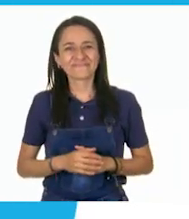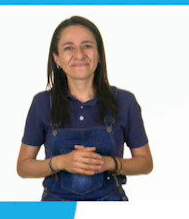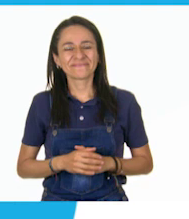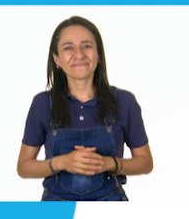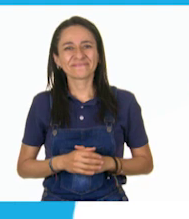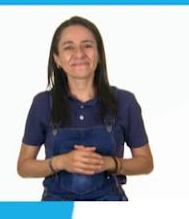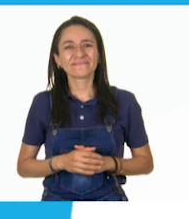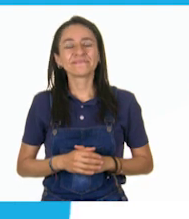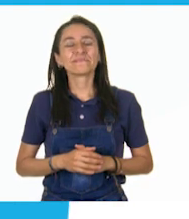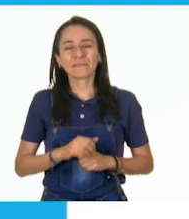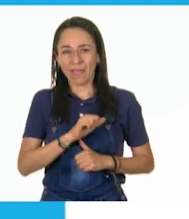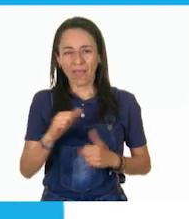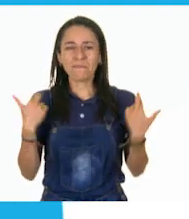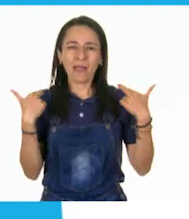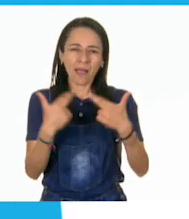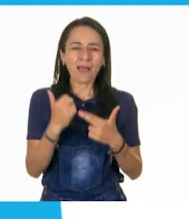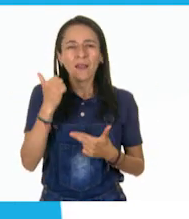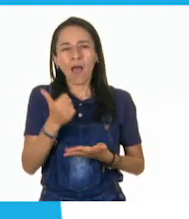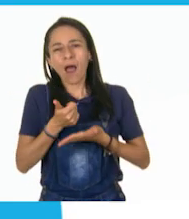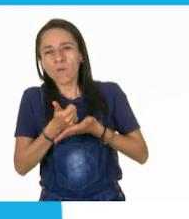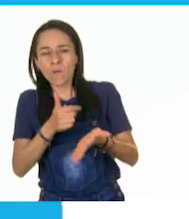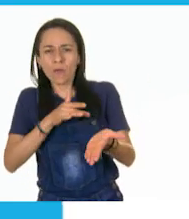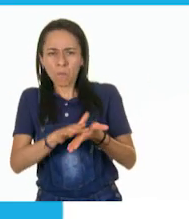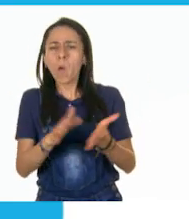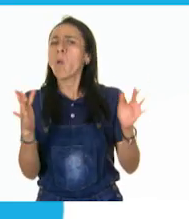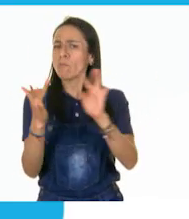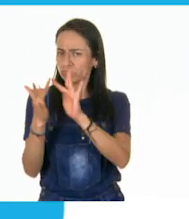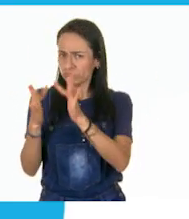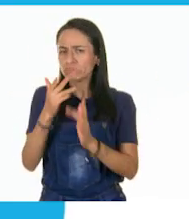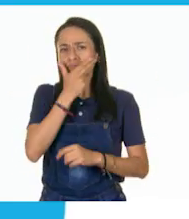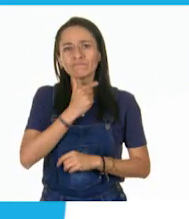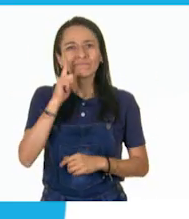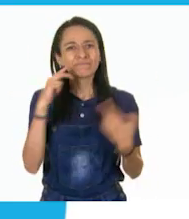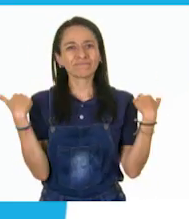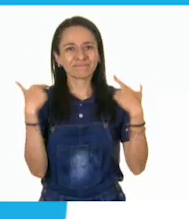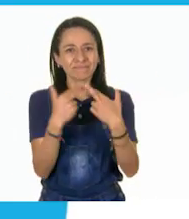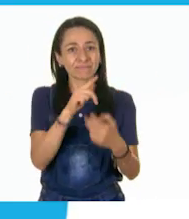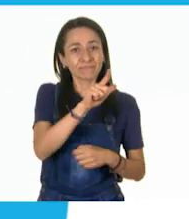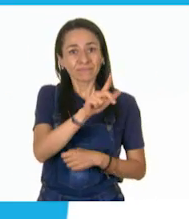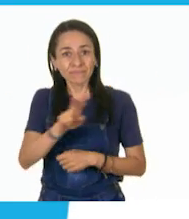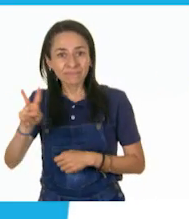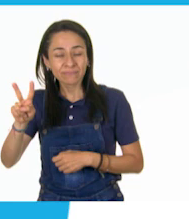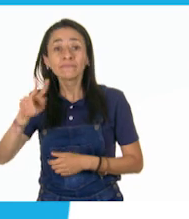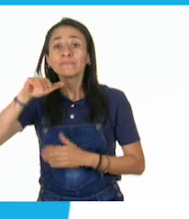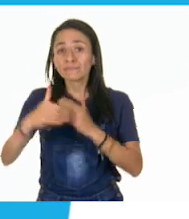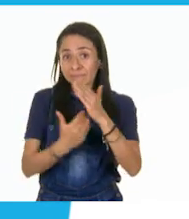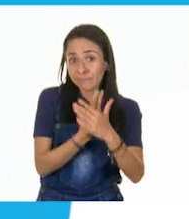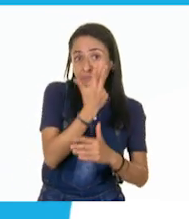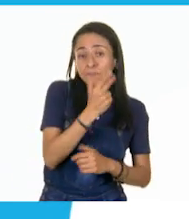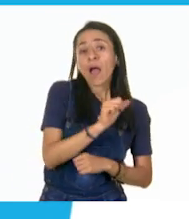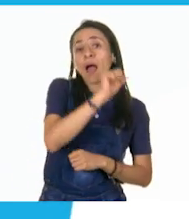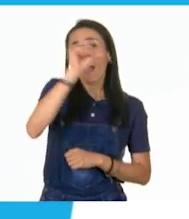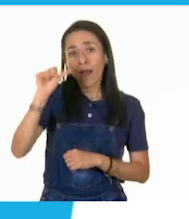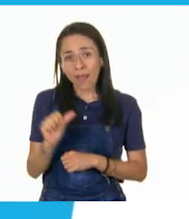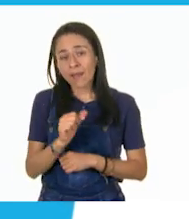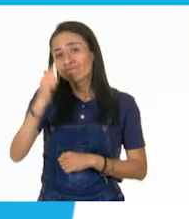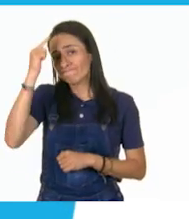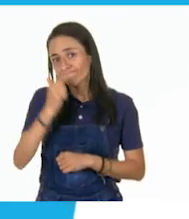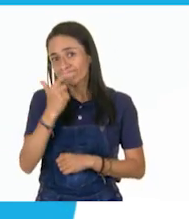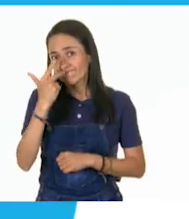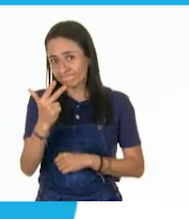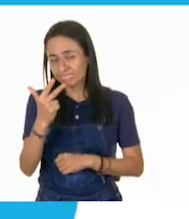Para solicitar apoyo pedagógico, comunícate con maestras y maestros de lunes a viernes de 8 a 20 horas al